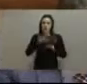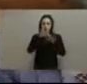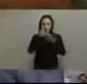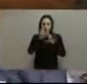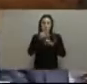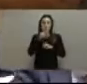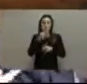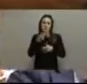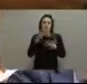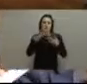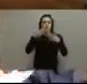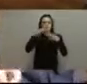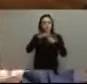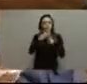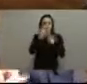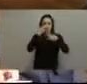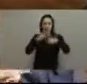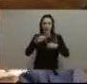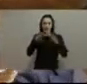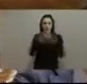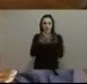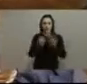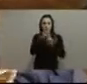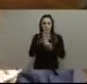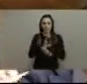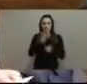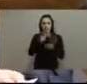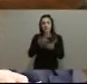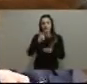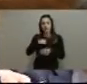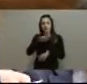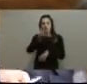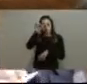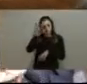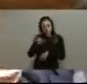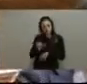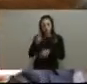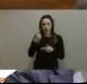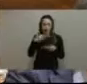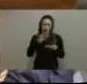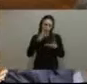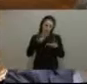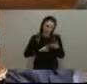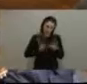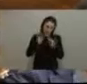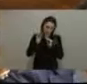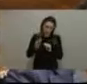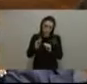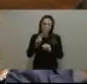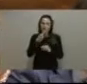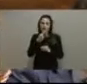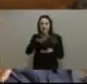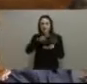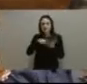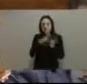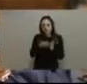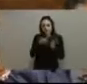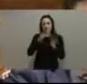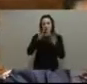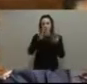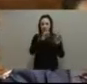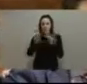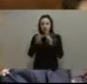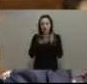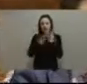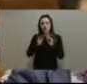realidad. Por lo tanto, cuando a usted le leo o le escucho decir que la calidad del sistema educativo asturiano es excelente, o que estamos a